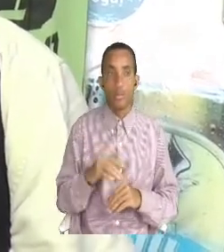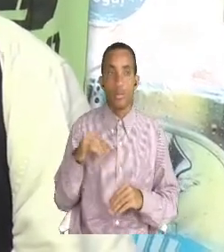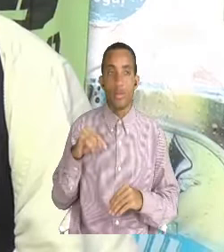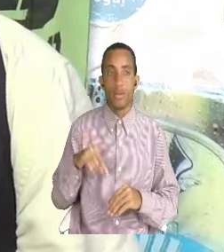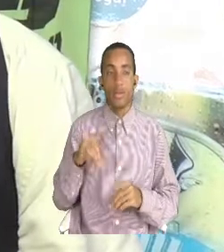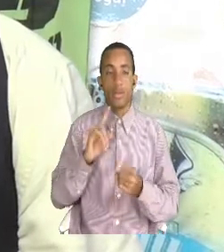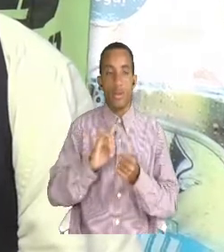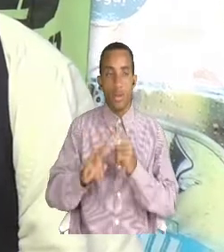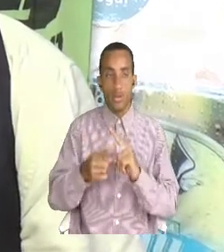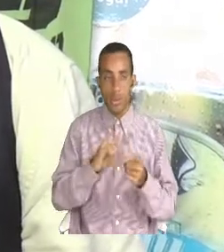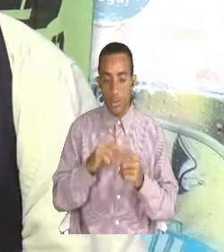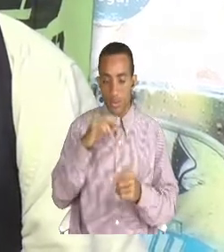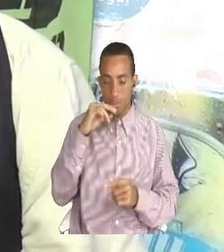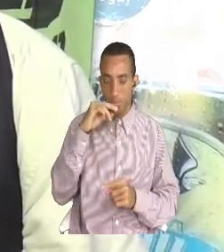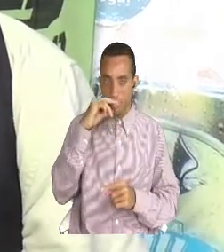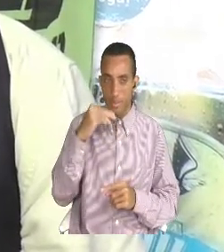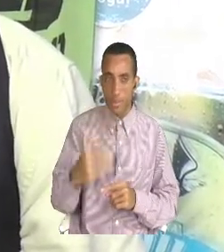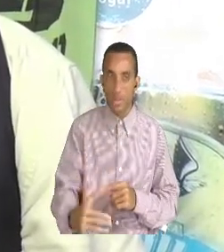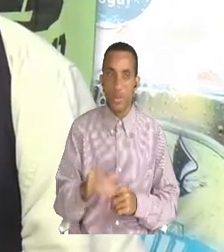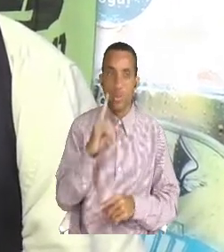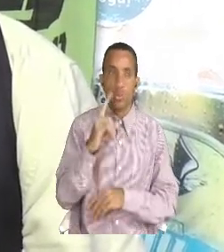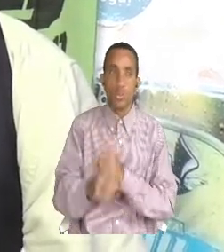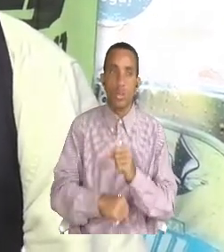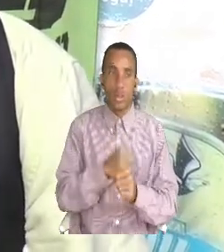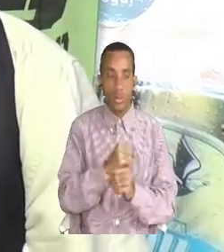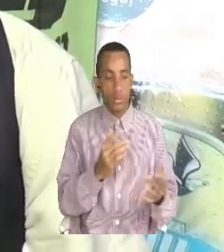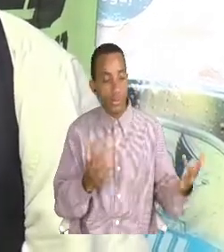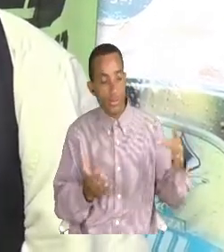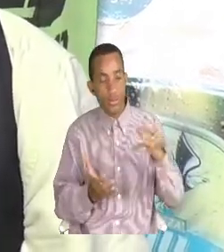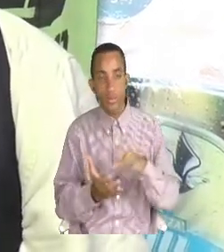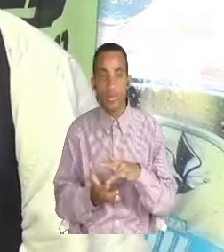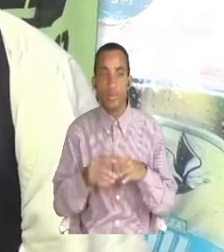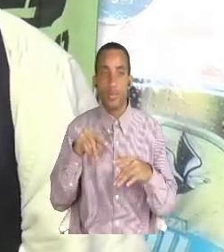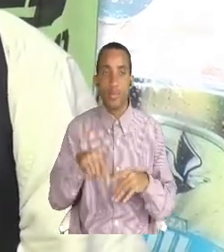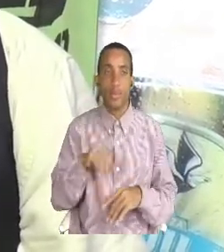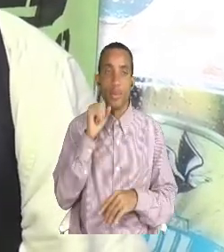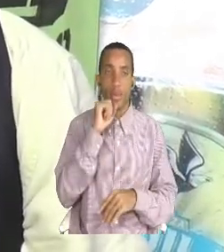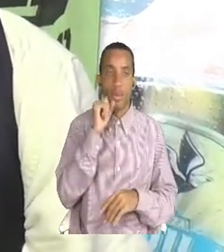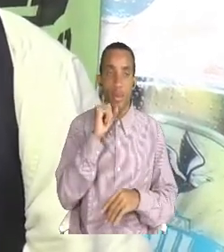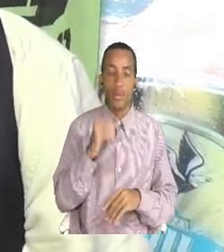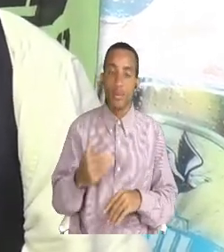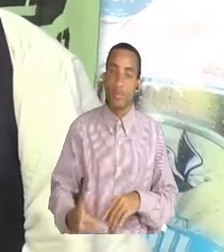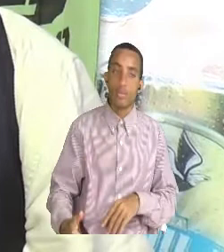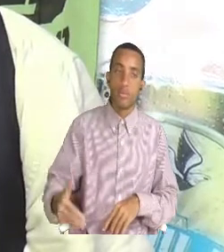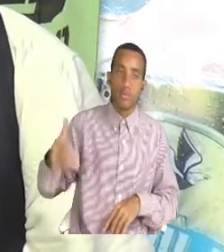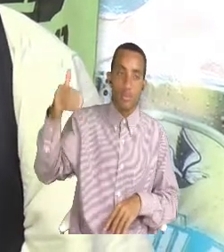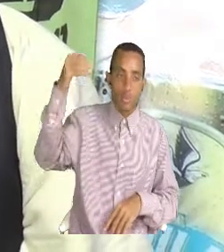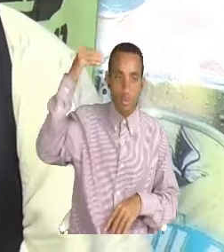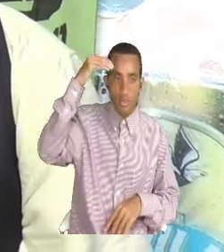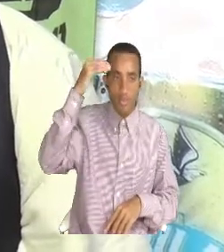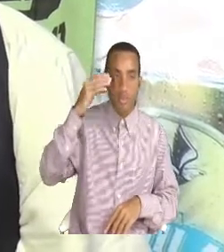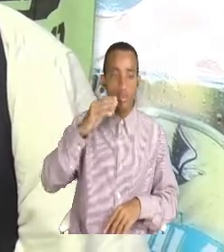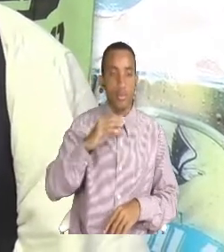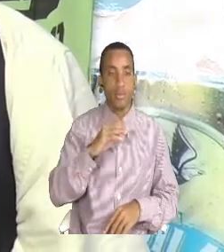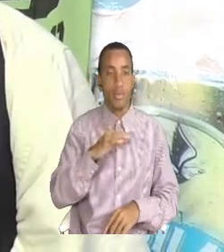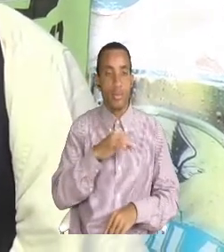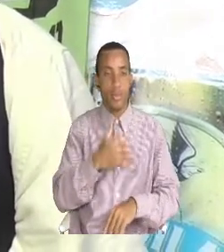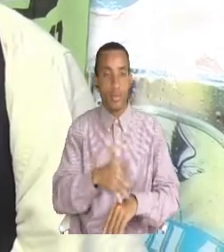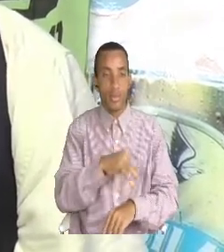mis amigos desde niño, pues a la edad de un año estoy acá. He crecido, aquí hice mi primaria, mi